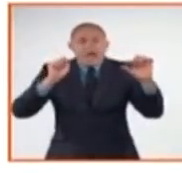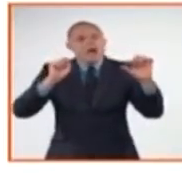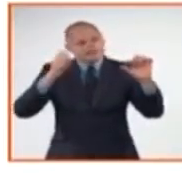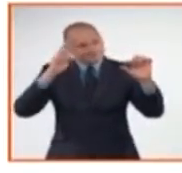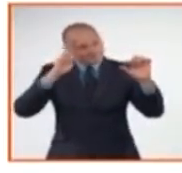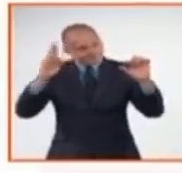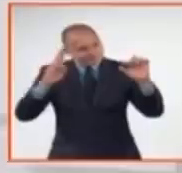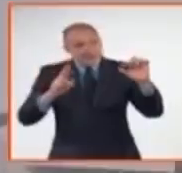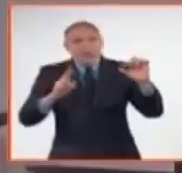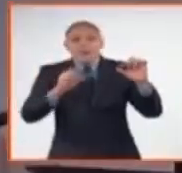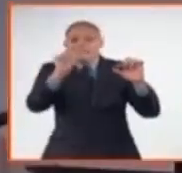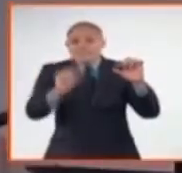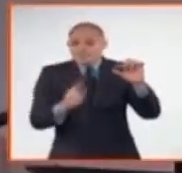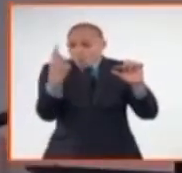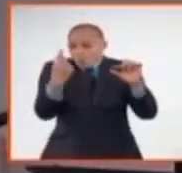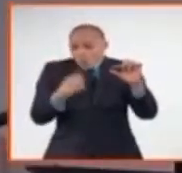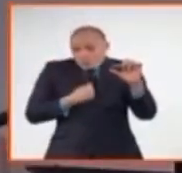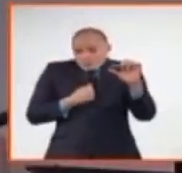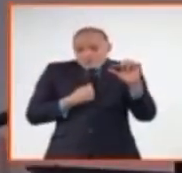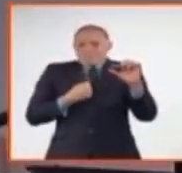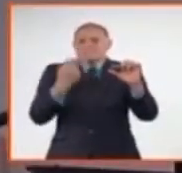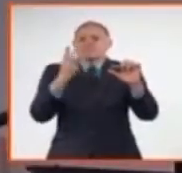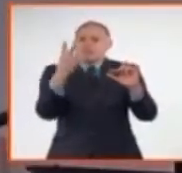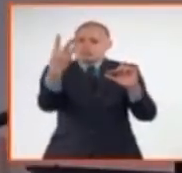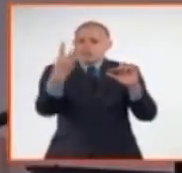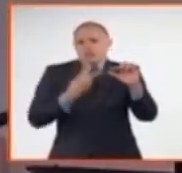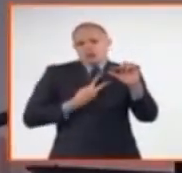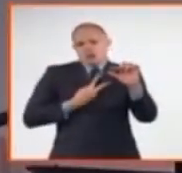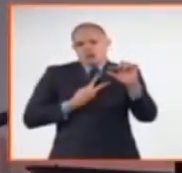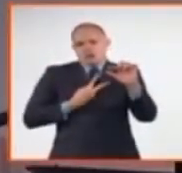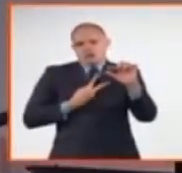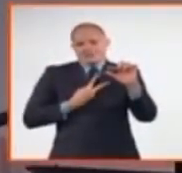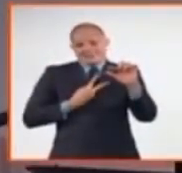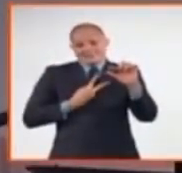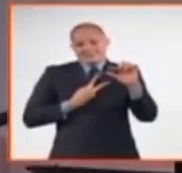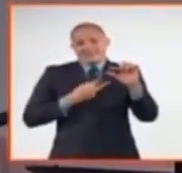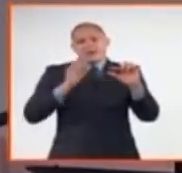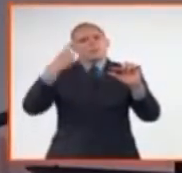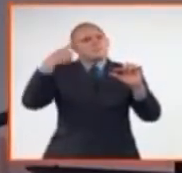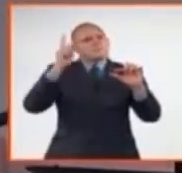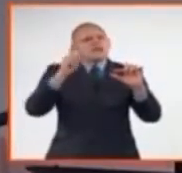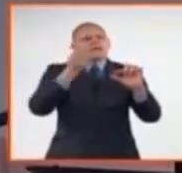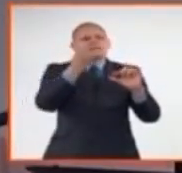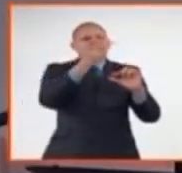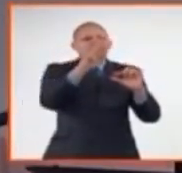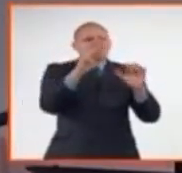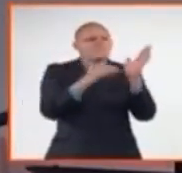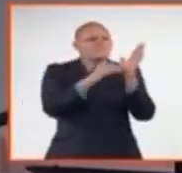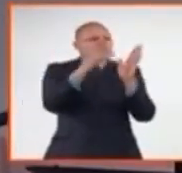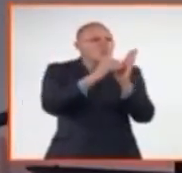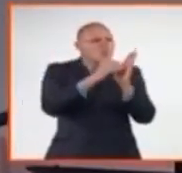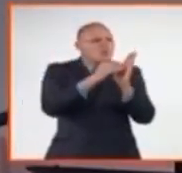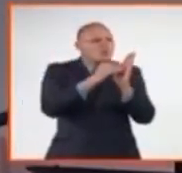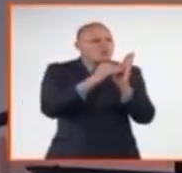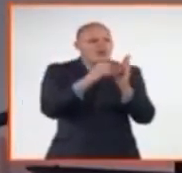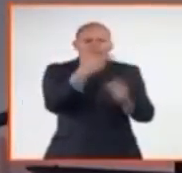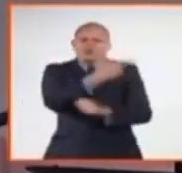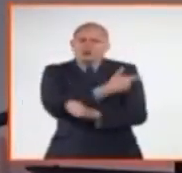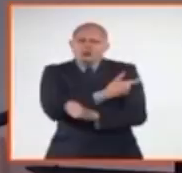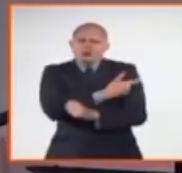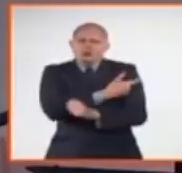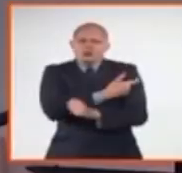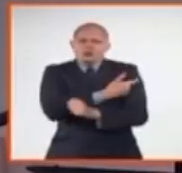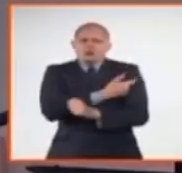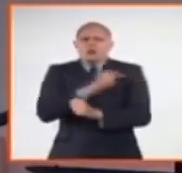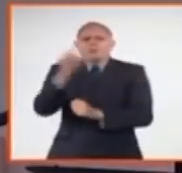la vacuna tiene un esquema de inmunización incluso en el caso de la vacuna dar tiene un esquema que le decimos nosotros acelerador